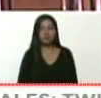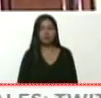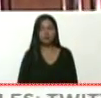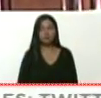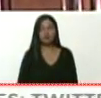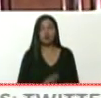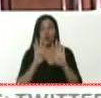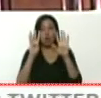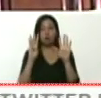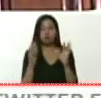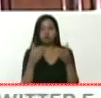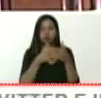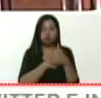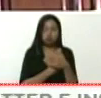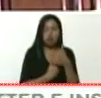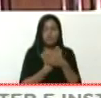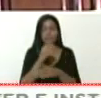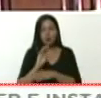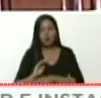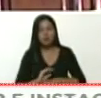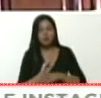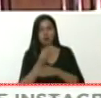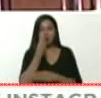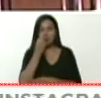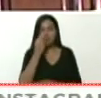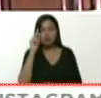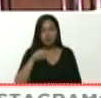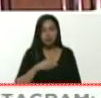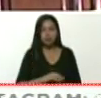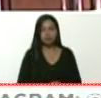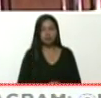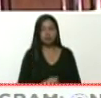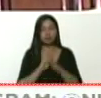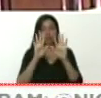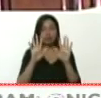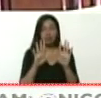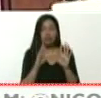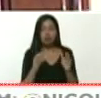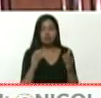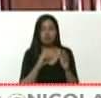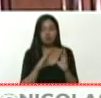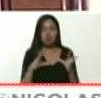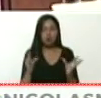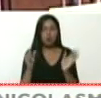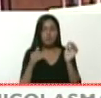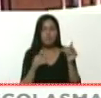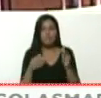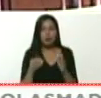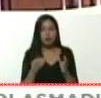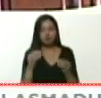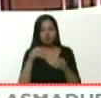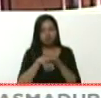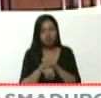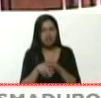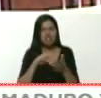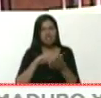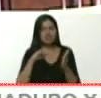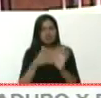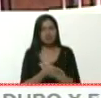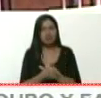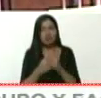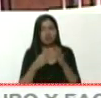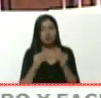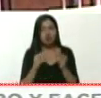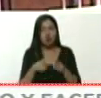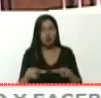9, conservación y preservación de alimentos. 10, empaques y sistemas de almacenamiento. Esto es lo que tiene que ver el